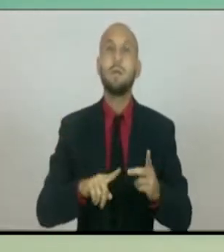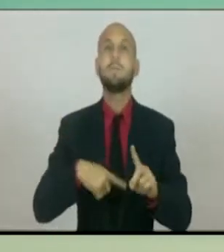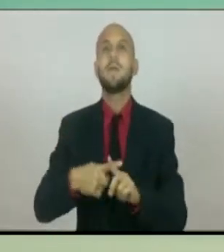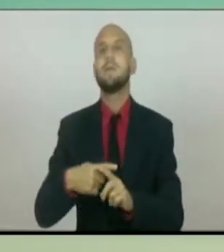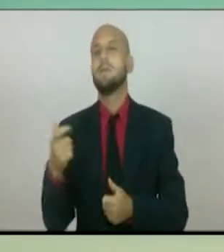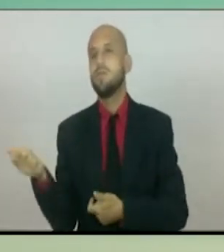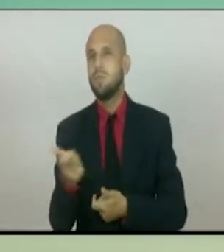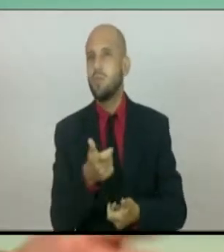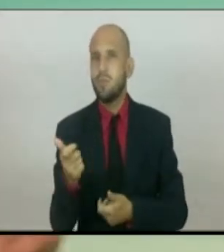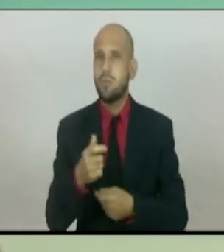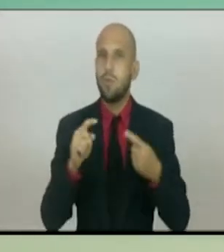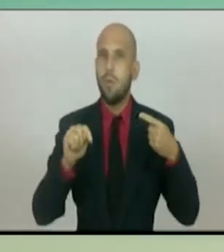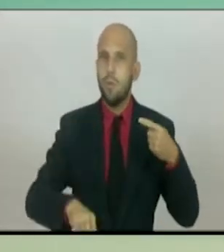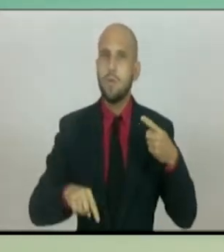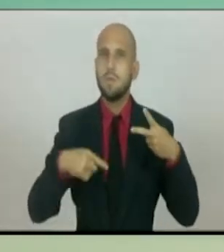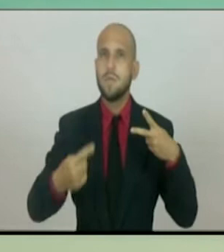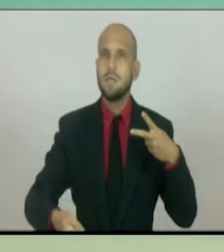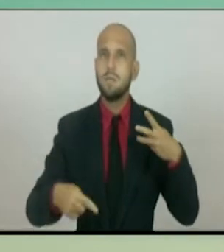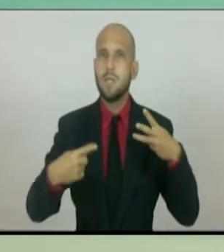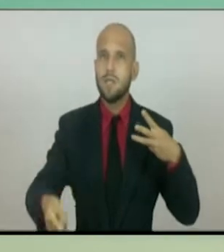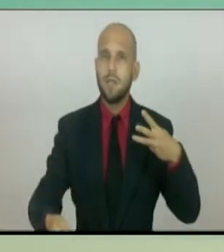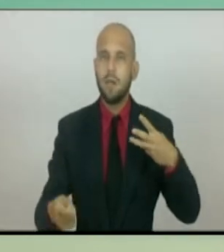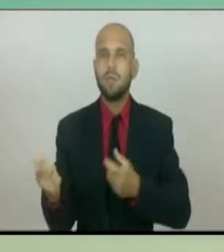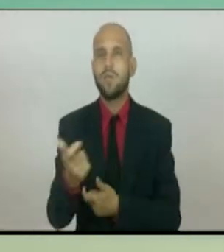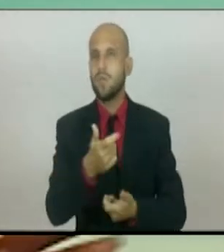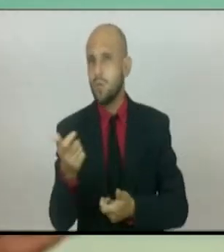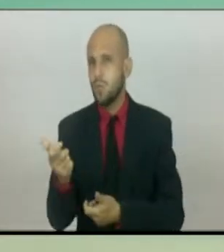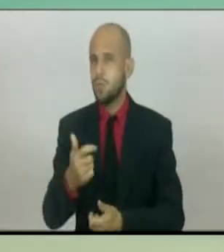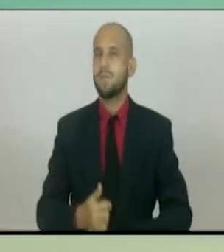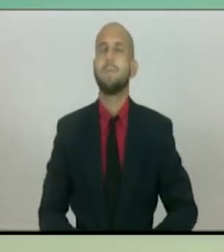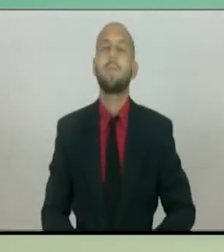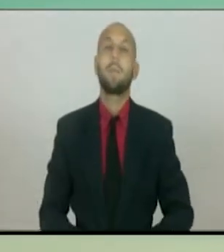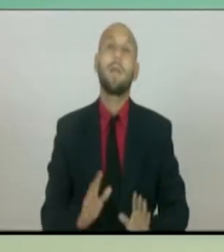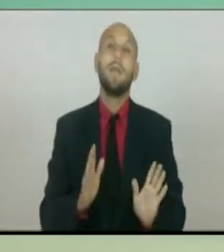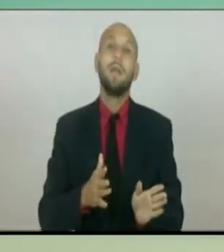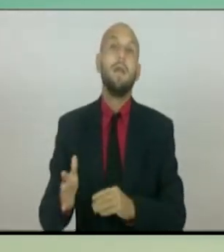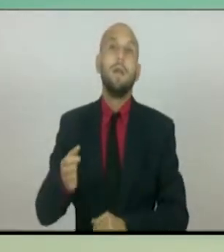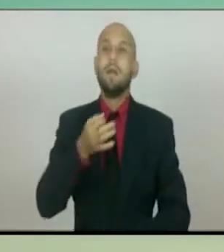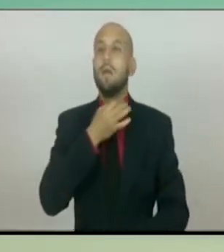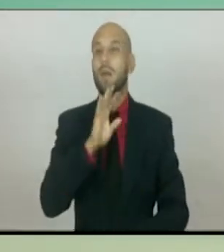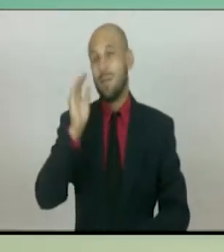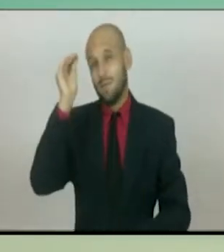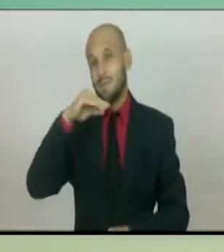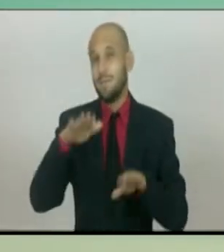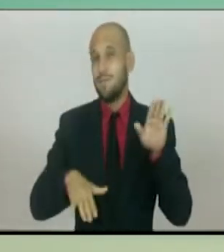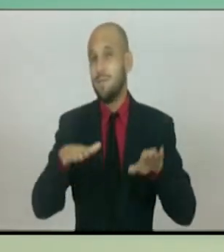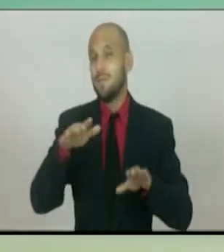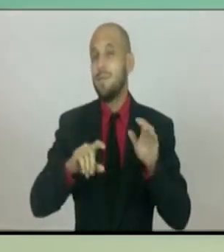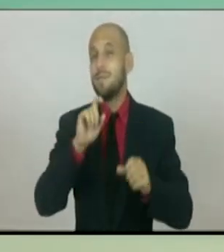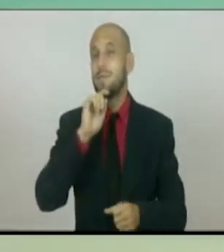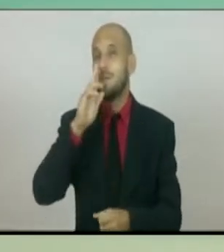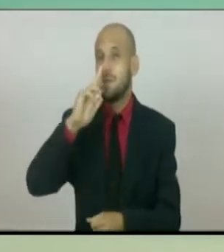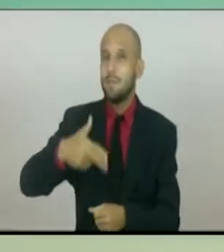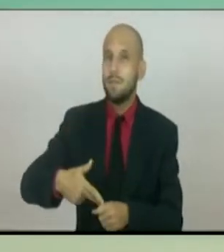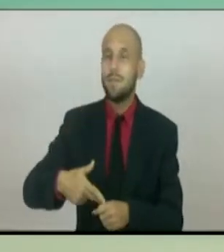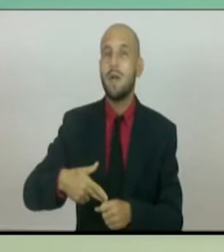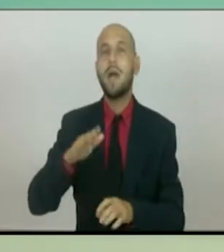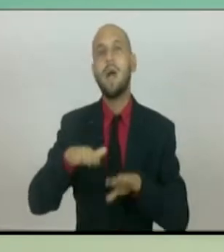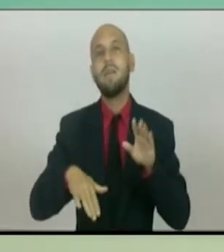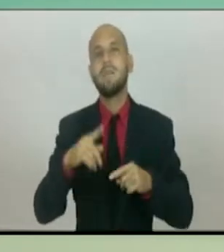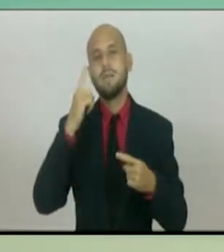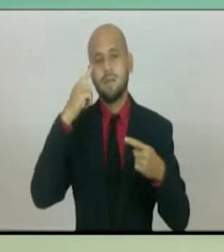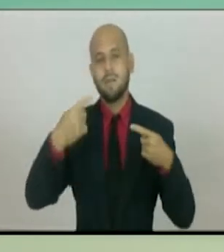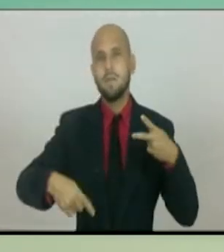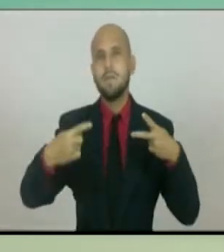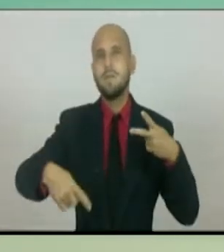pasado. ¿Qué de interferir por alguna situación propia del mismo tema del combustible o demás? Se puede hacer en días alternos,